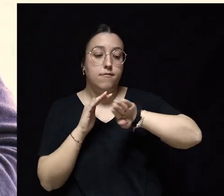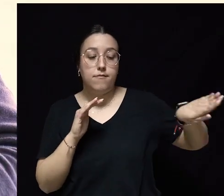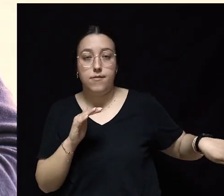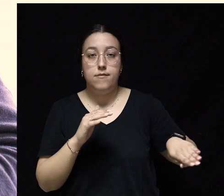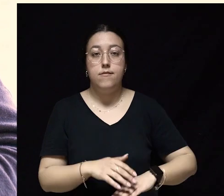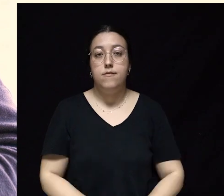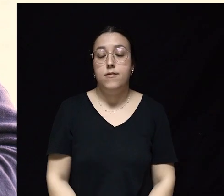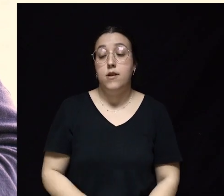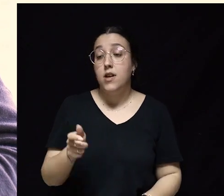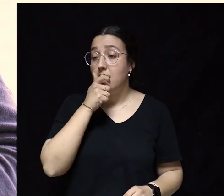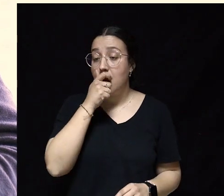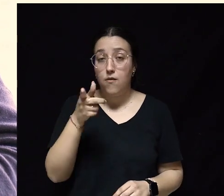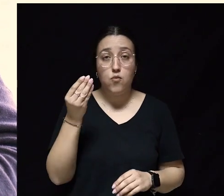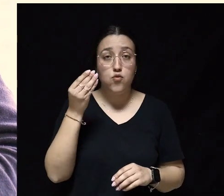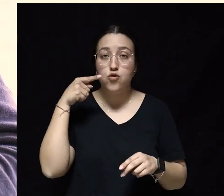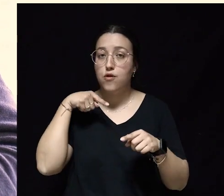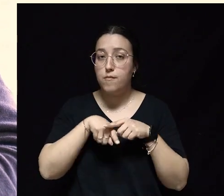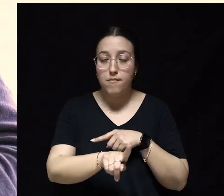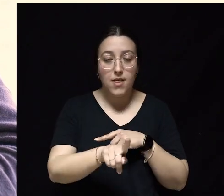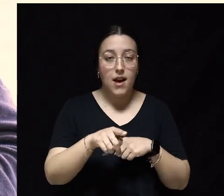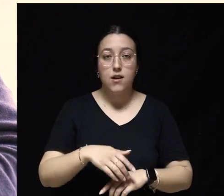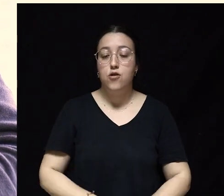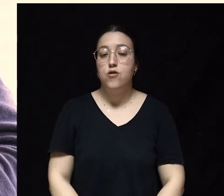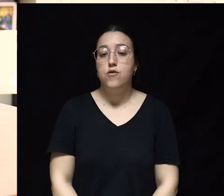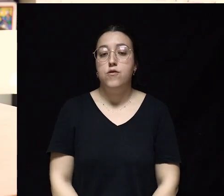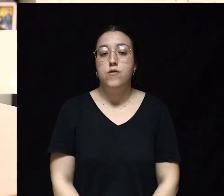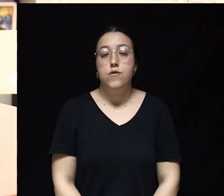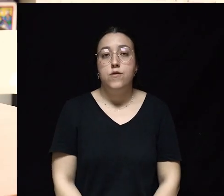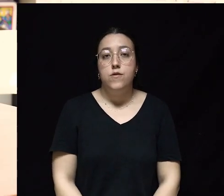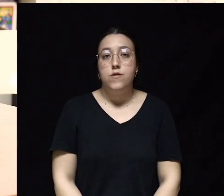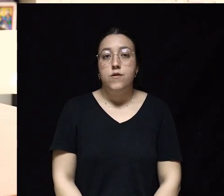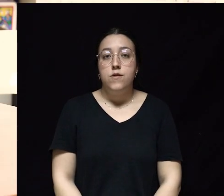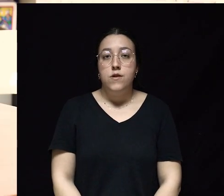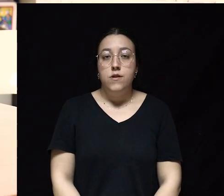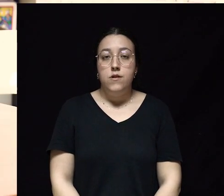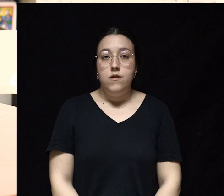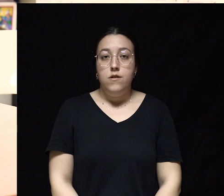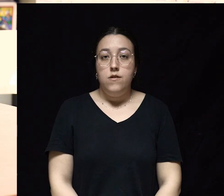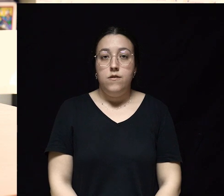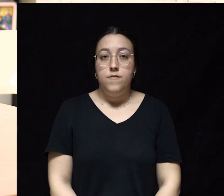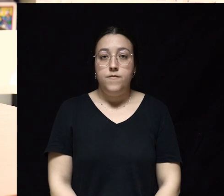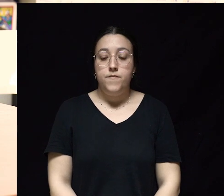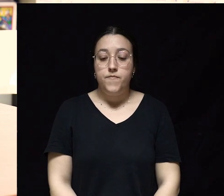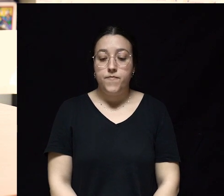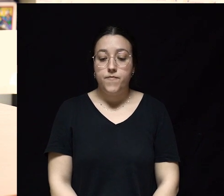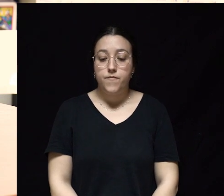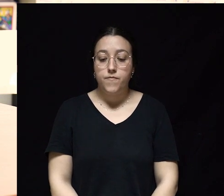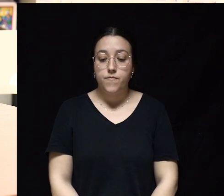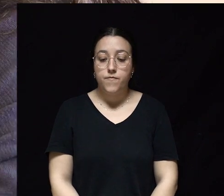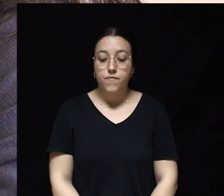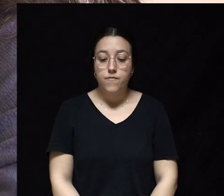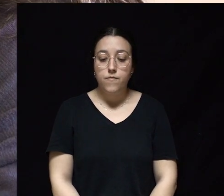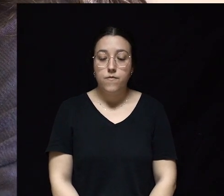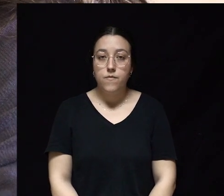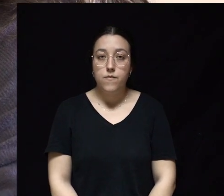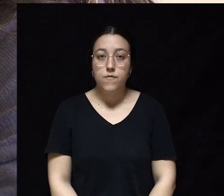tecnologías, que es el teléfono, que es el mayor daño que está haciendo, que veo yo en la